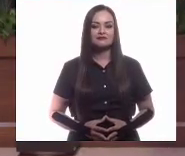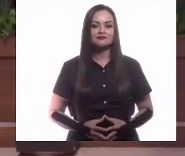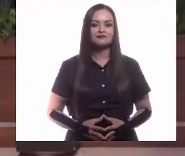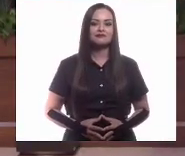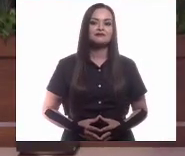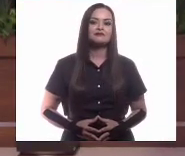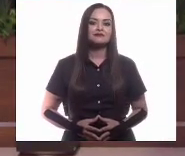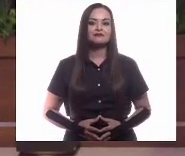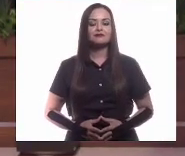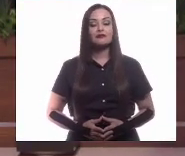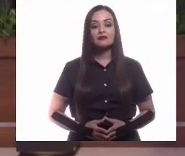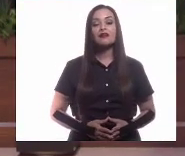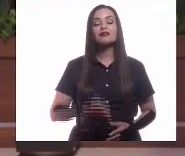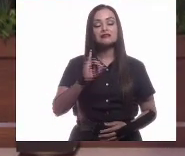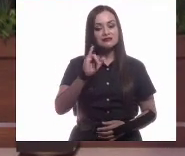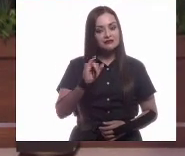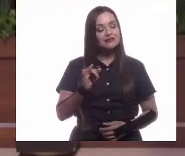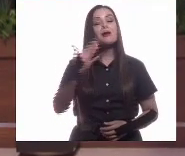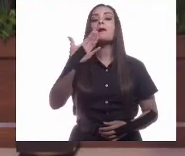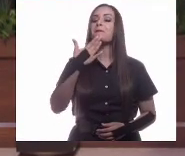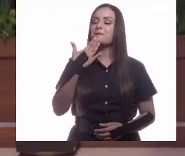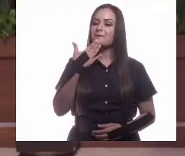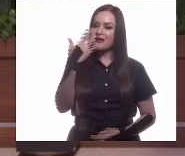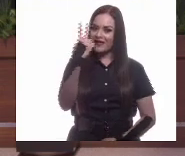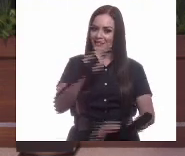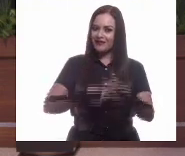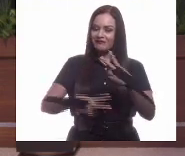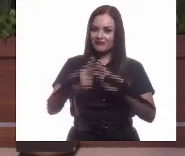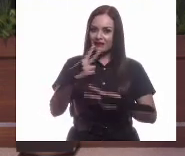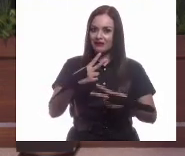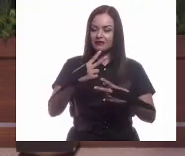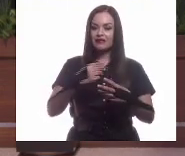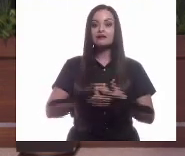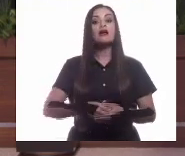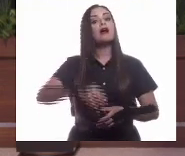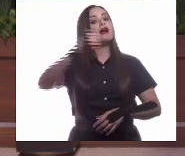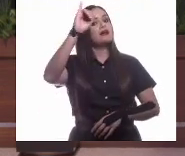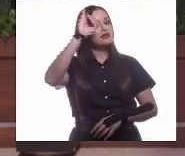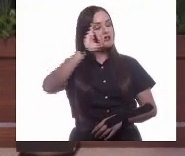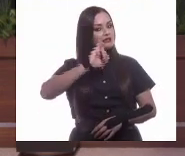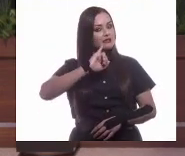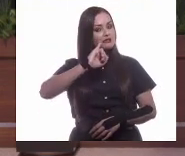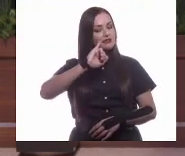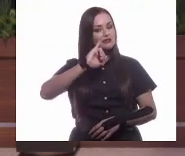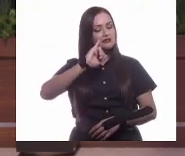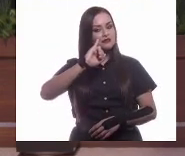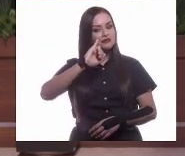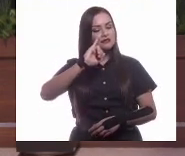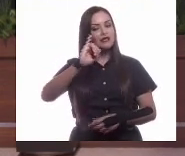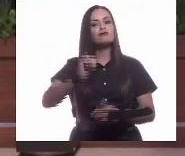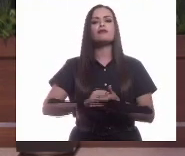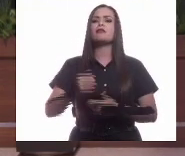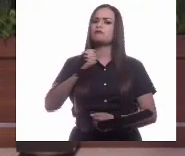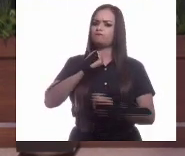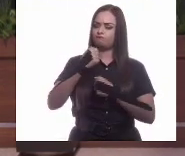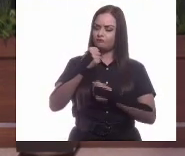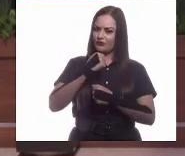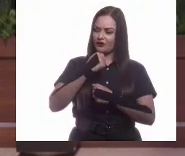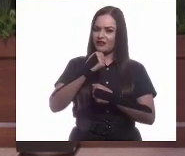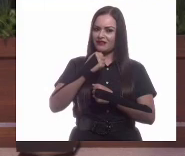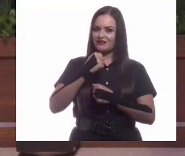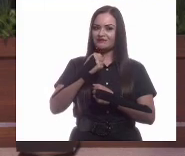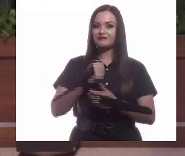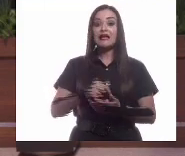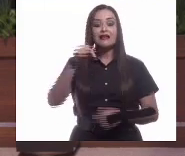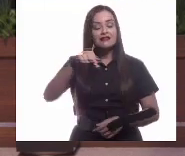También quiero dar la bienvenida al señor general Raúl Gámez Segovia, comandante de la 3ª Zona Militar, basado aquí en